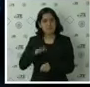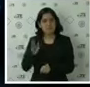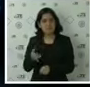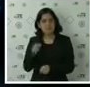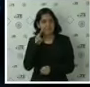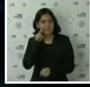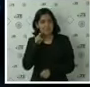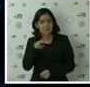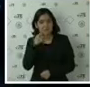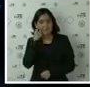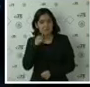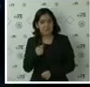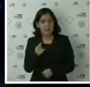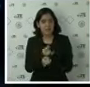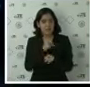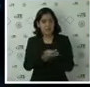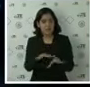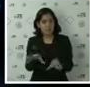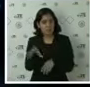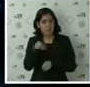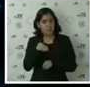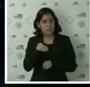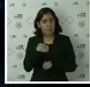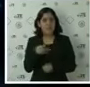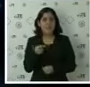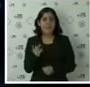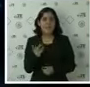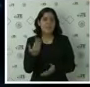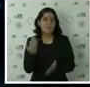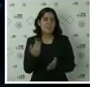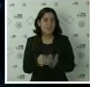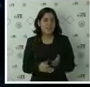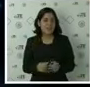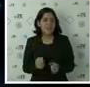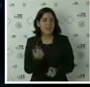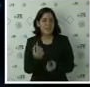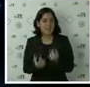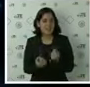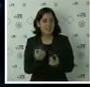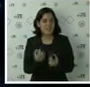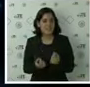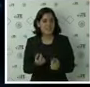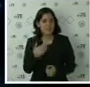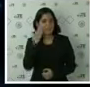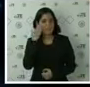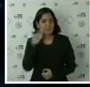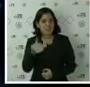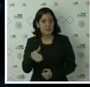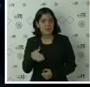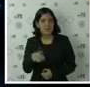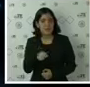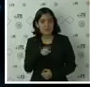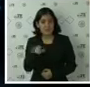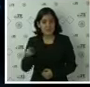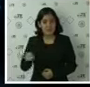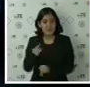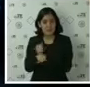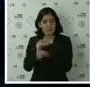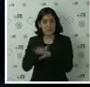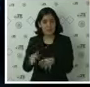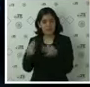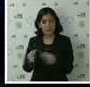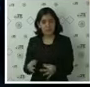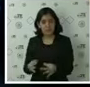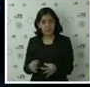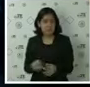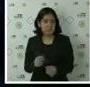pero sigue teniendo sus desventajas, como por ejemplo la información que nos brinda a veces no es del todo verídica.